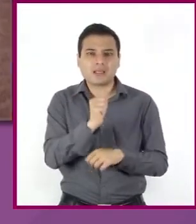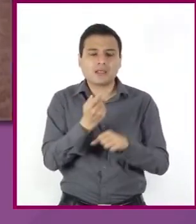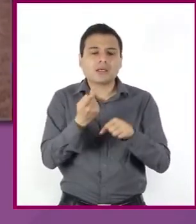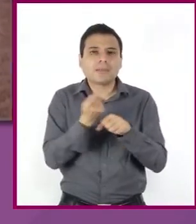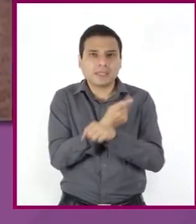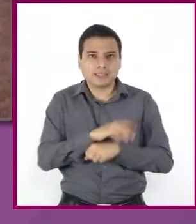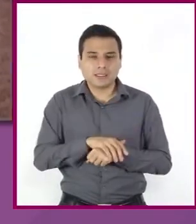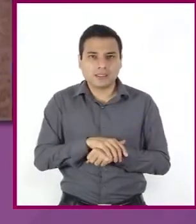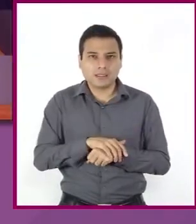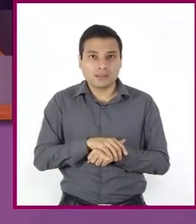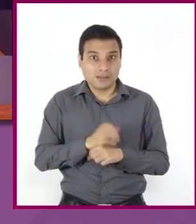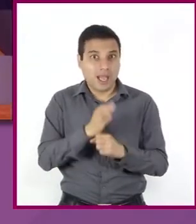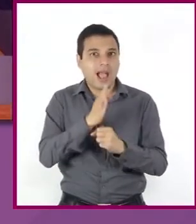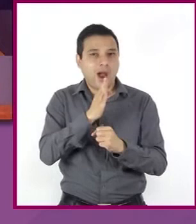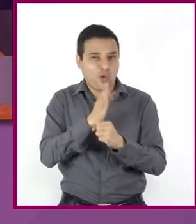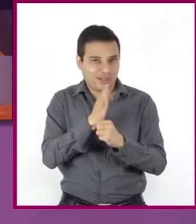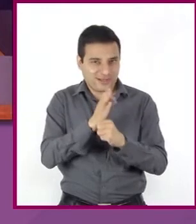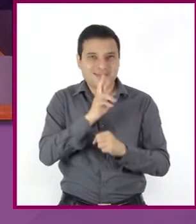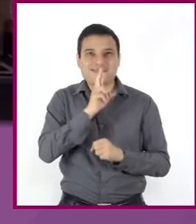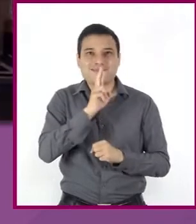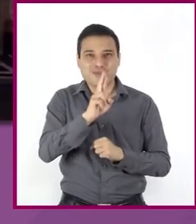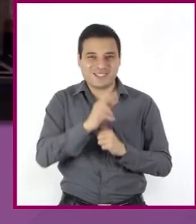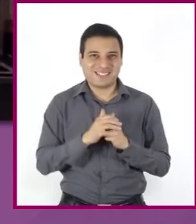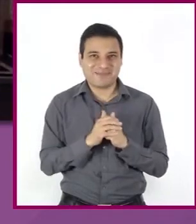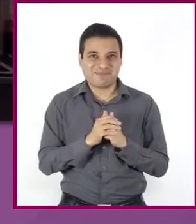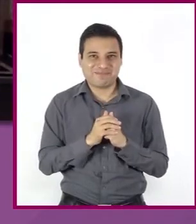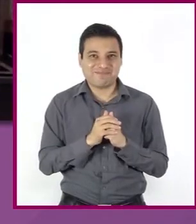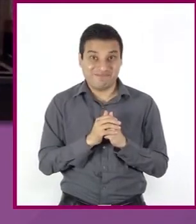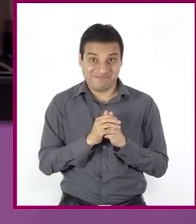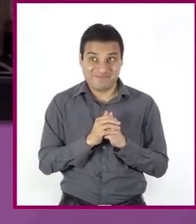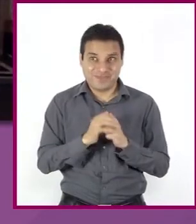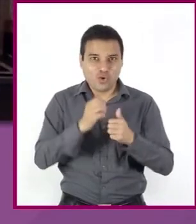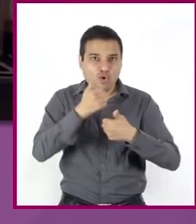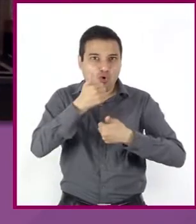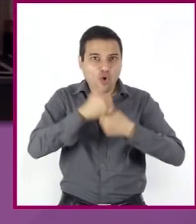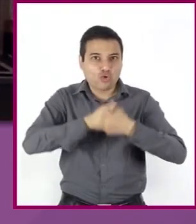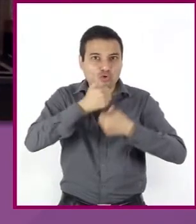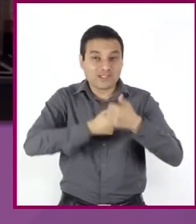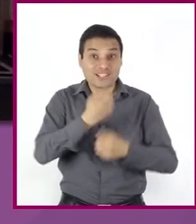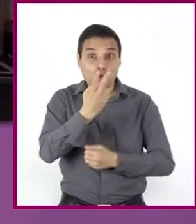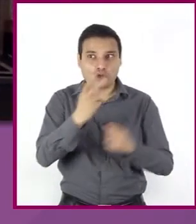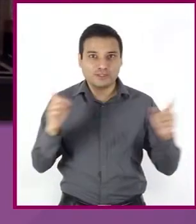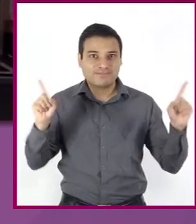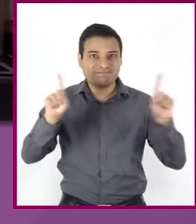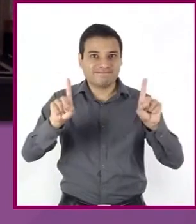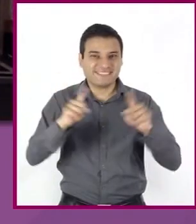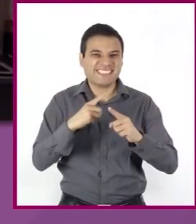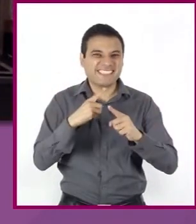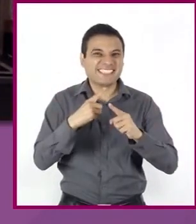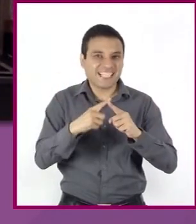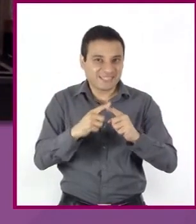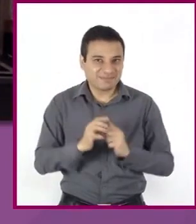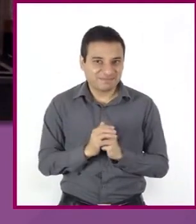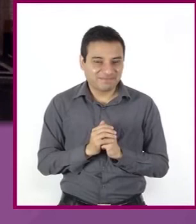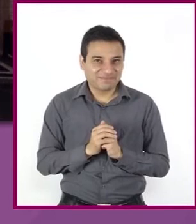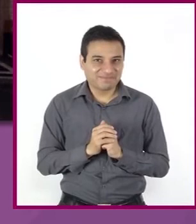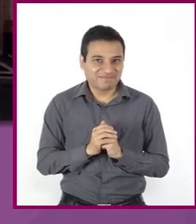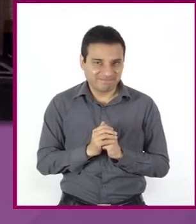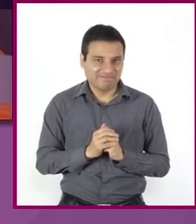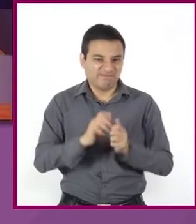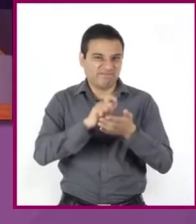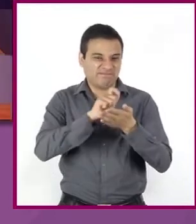Hoy sabremos las respuestas. Los concursantes del día de hoy son: